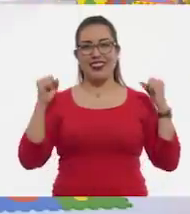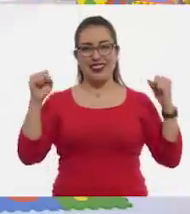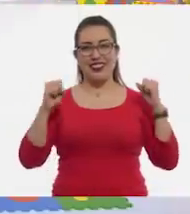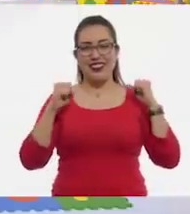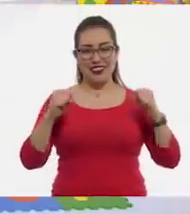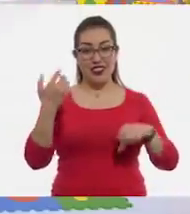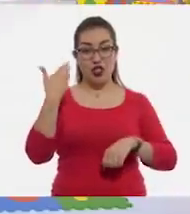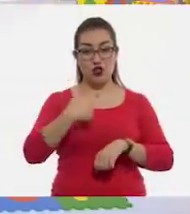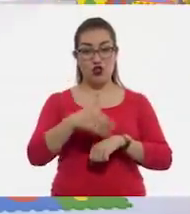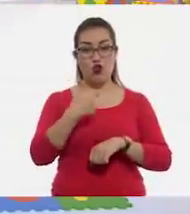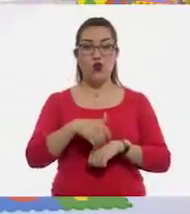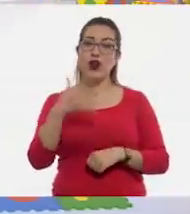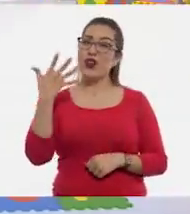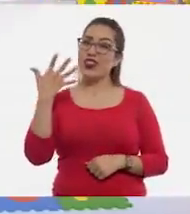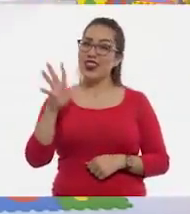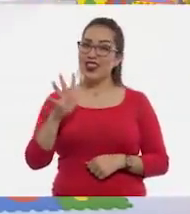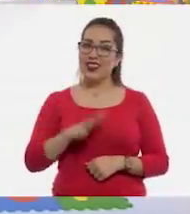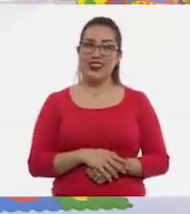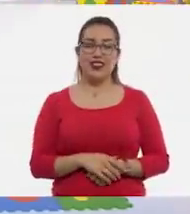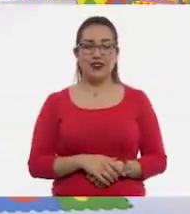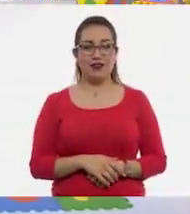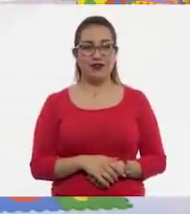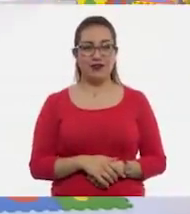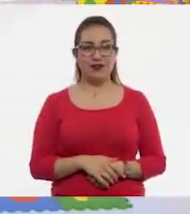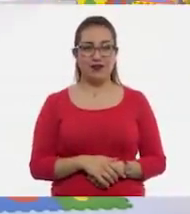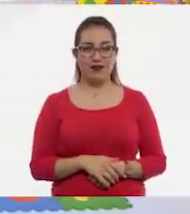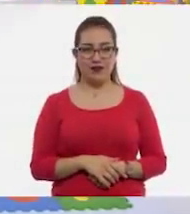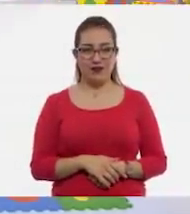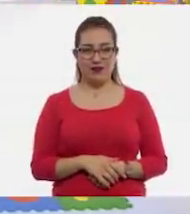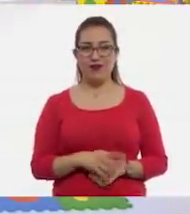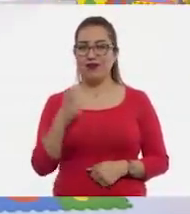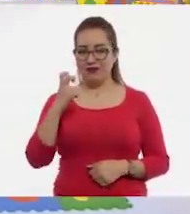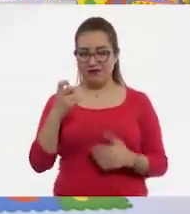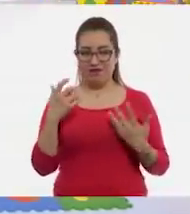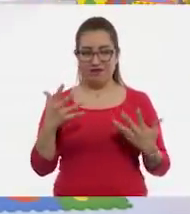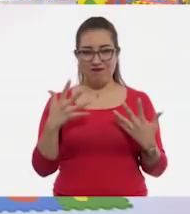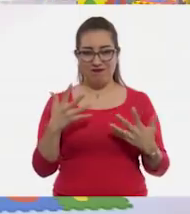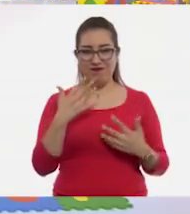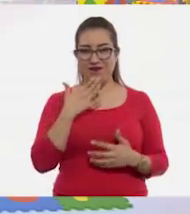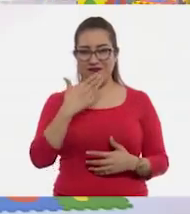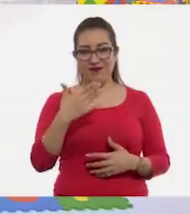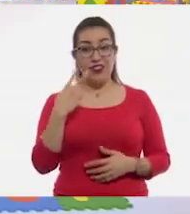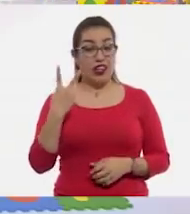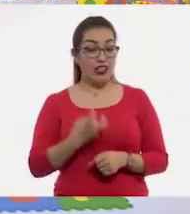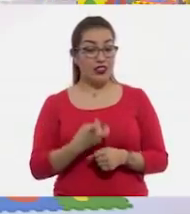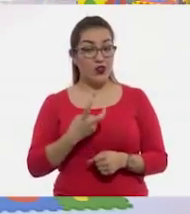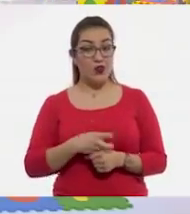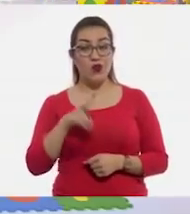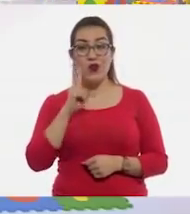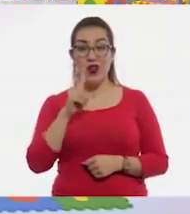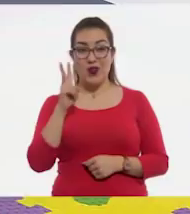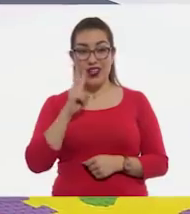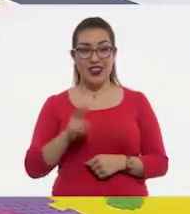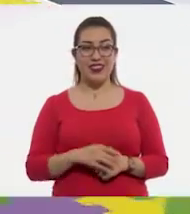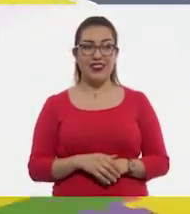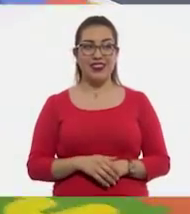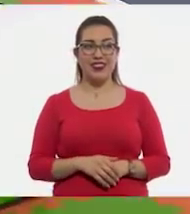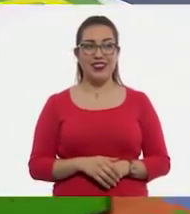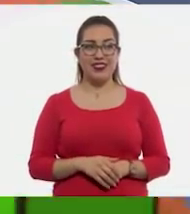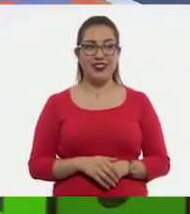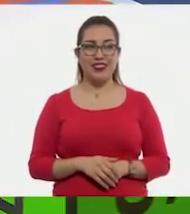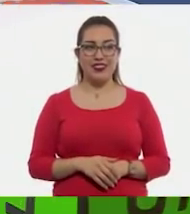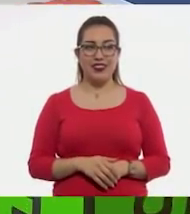¡Yes! ¡Muy bien! Esa es la energía que yo quería que me contagiaran. Vamos por el segundo tiro. Y ahora... ¡Viene